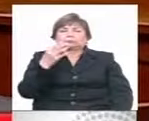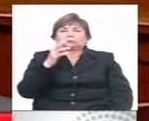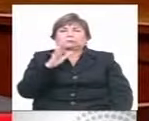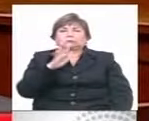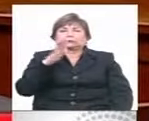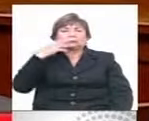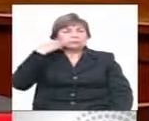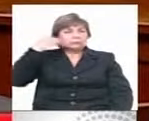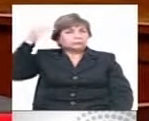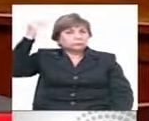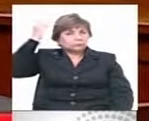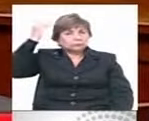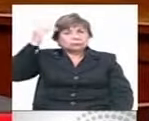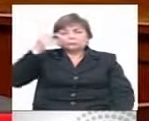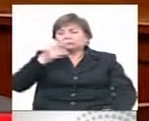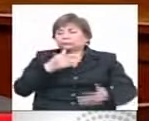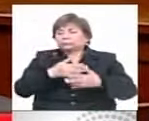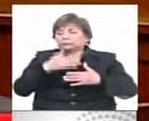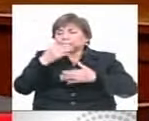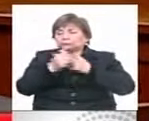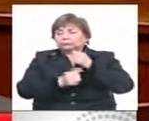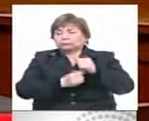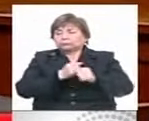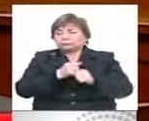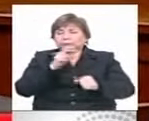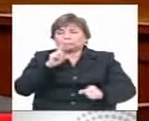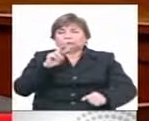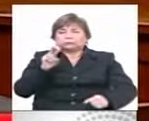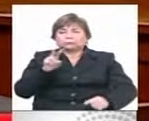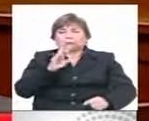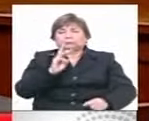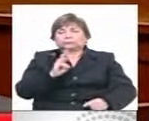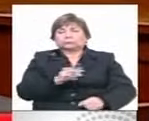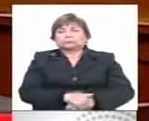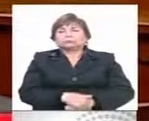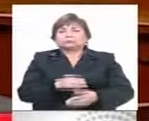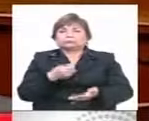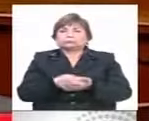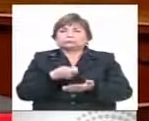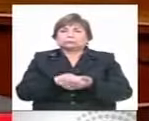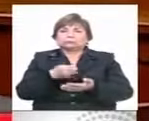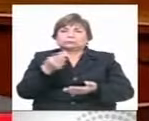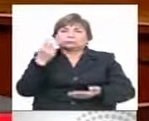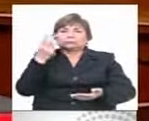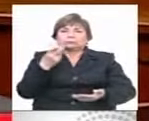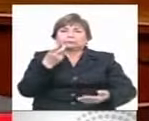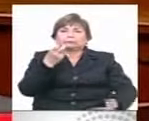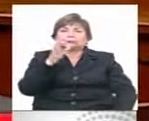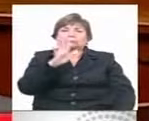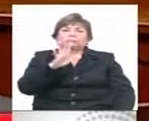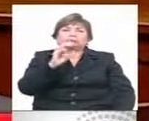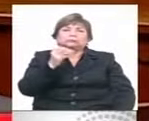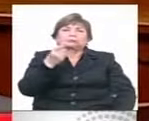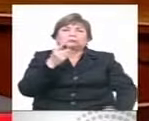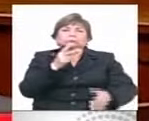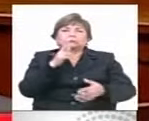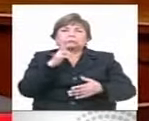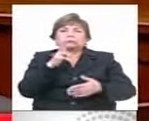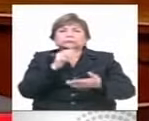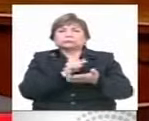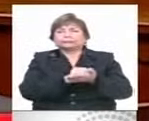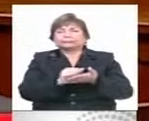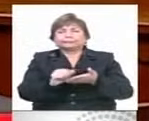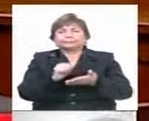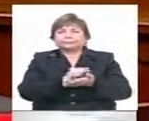717,539 adultos mayores para el año 2026 a través de la subvención de 250 soles bimestrales que